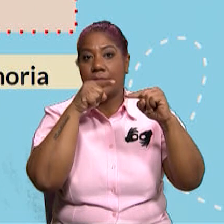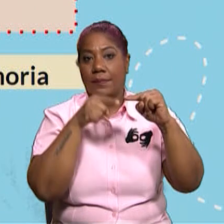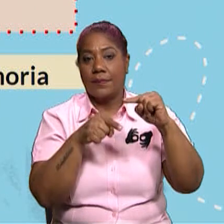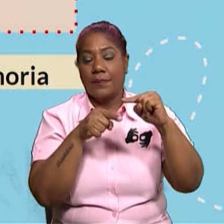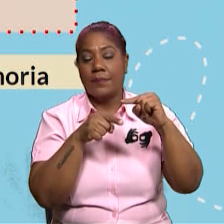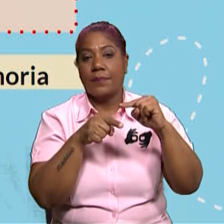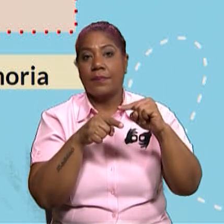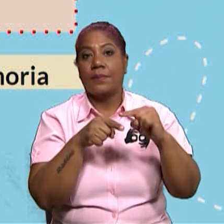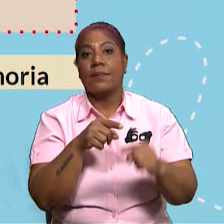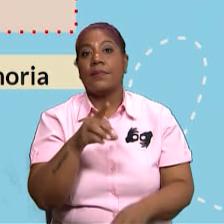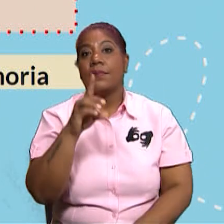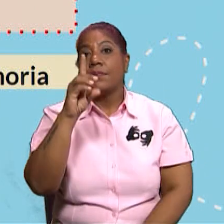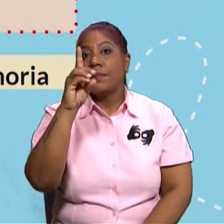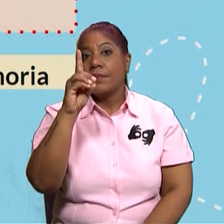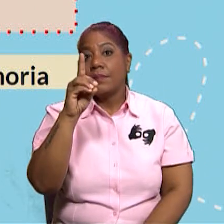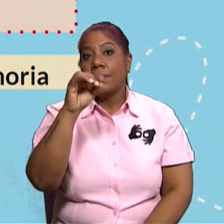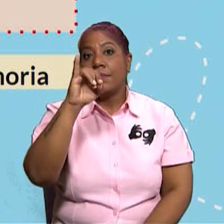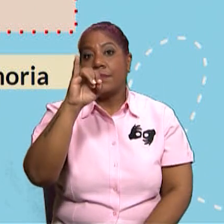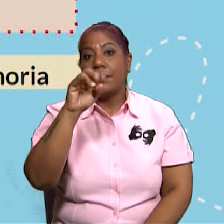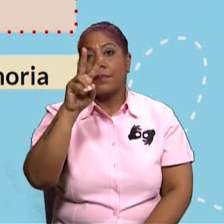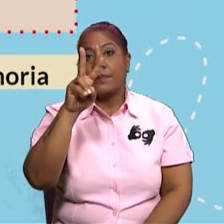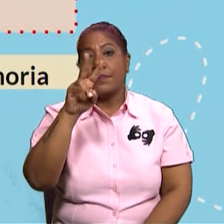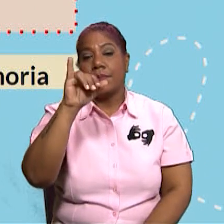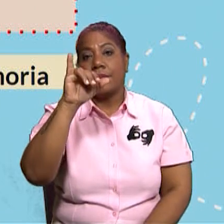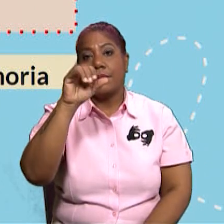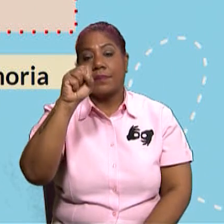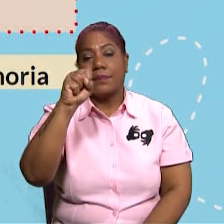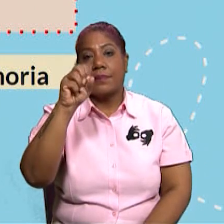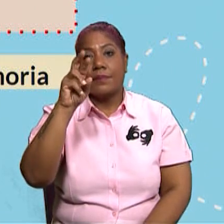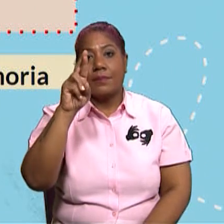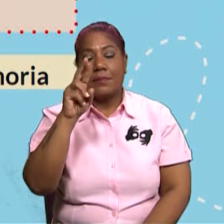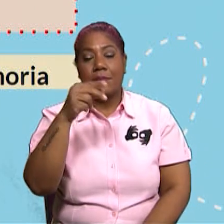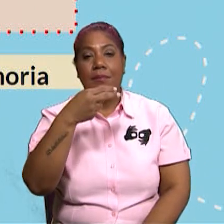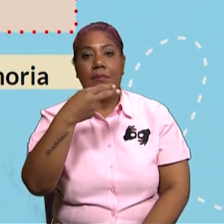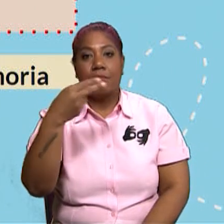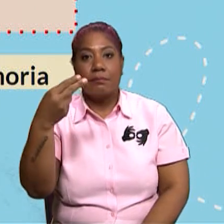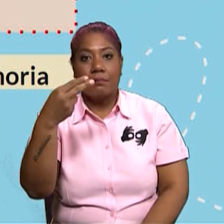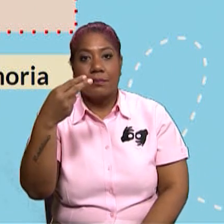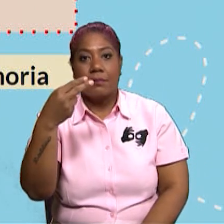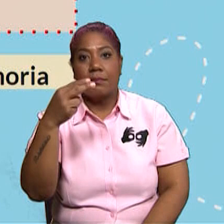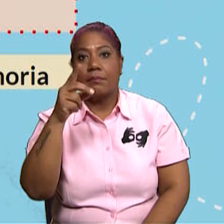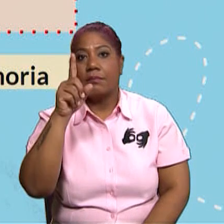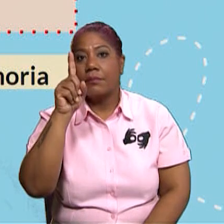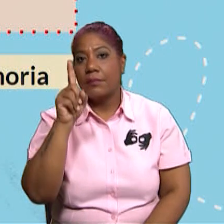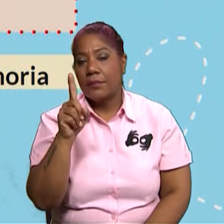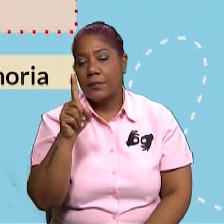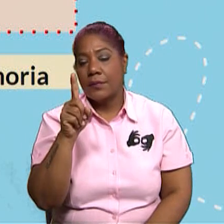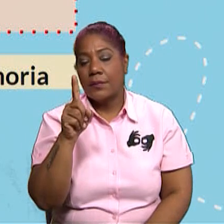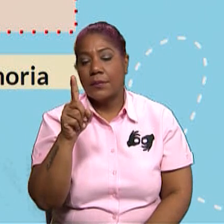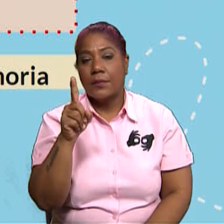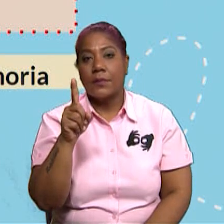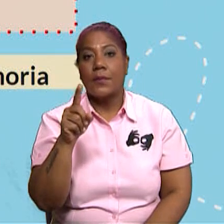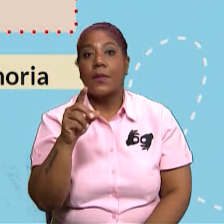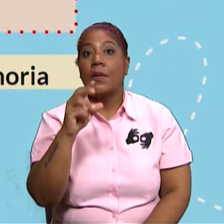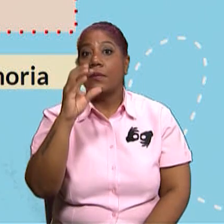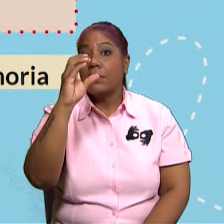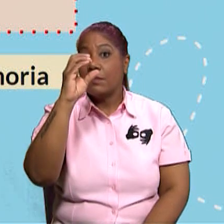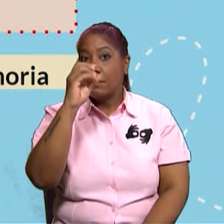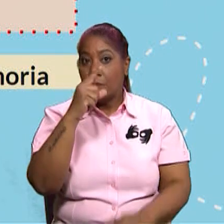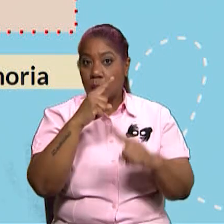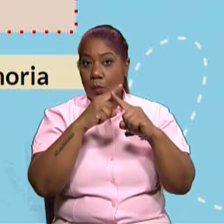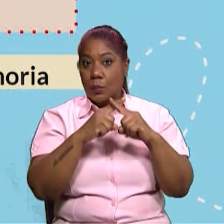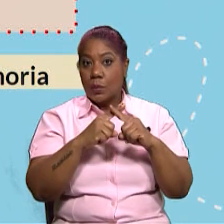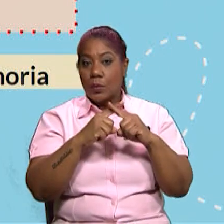divisor 1 o el dividendo 0 nos va a dar respuestas fijas, que es muy práctico recordarlas para poder hacerlo más